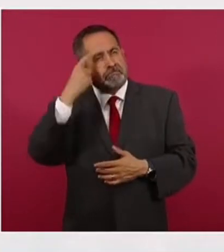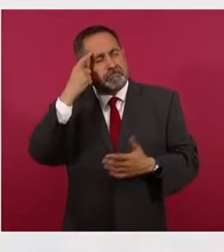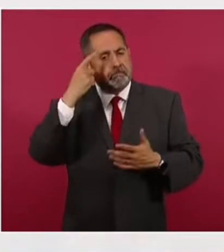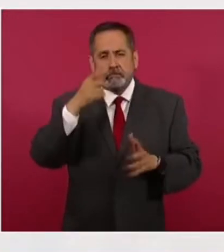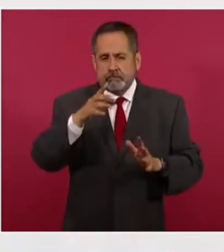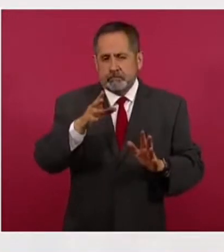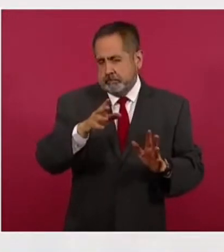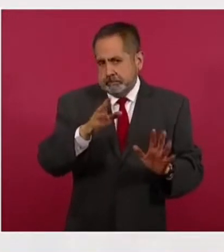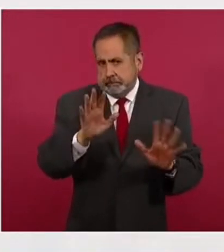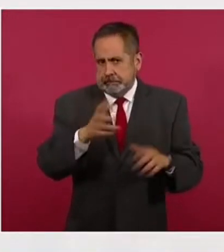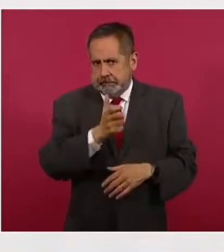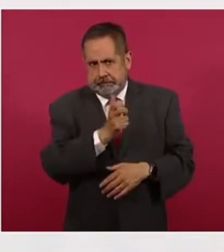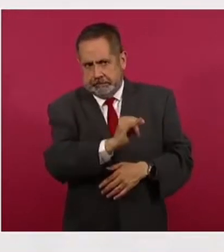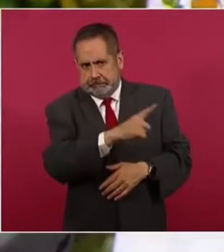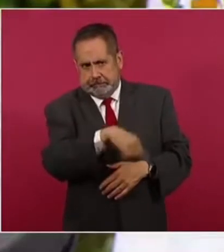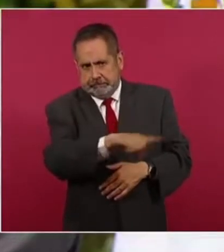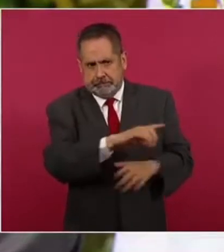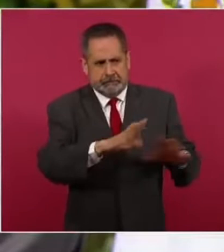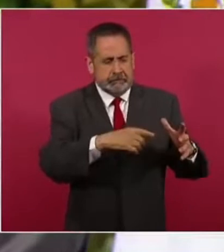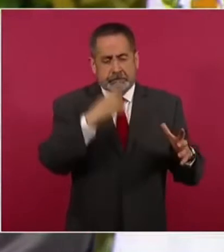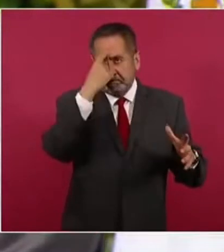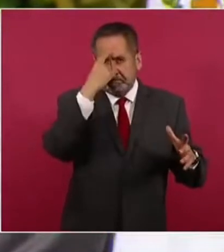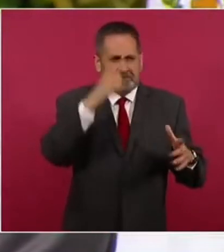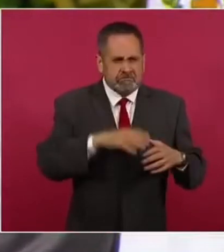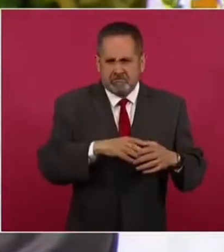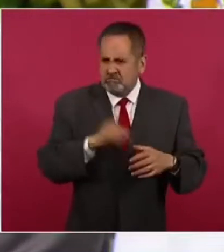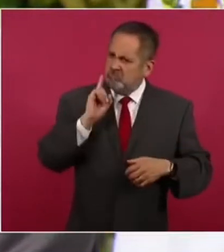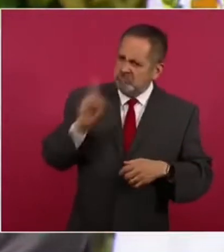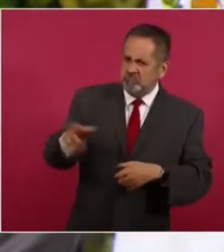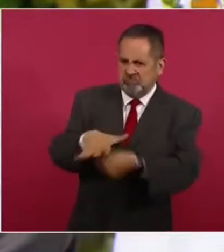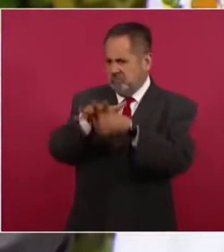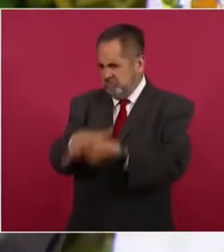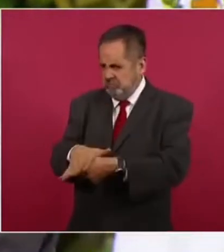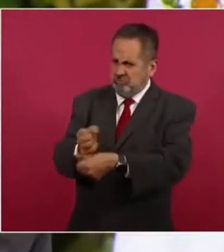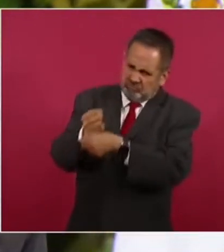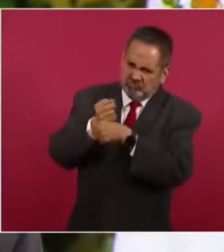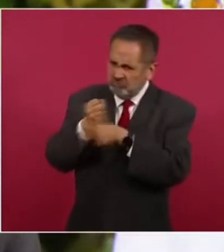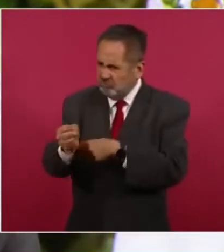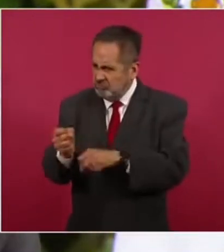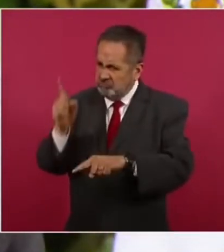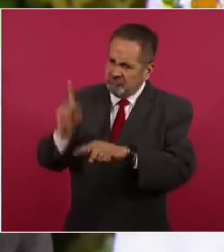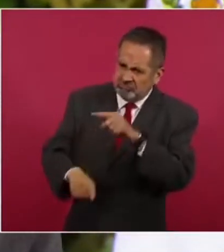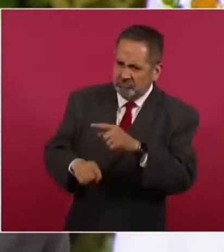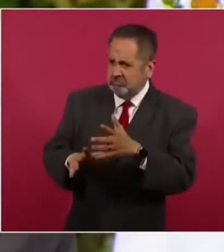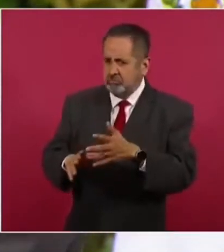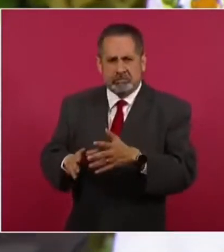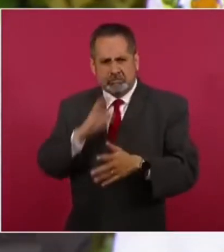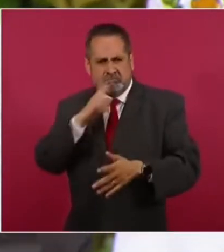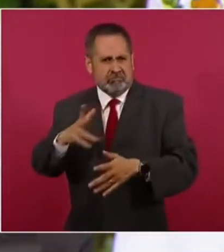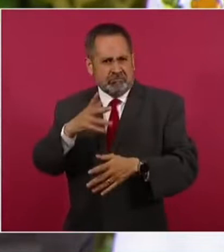porque es así, en medidas coercitivas o de fuerza para enfrentar el flagelo de la